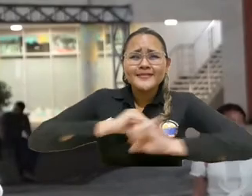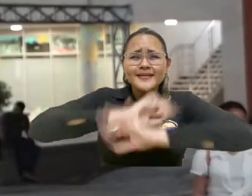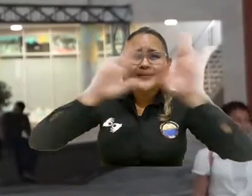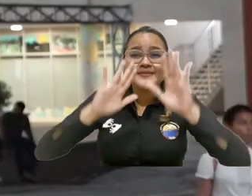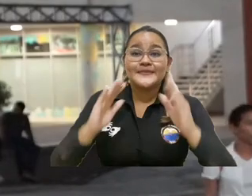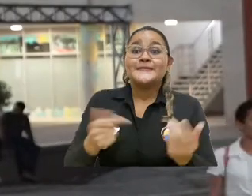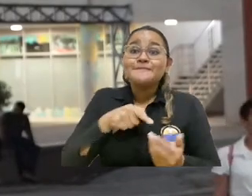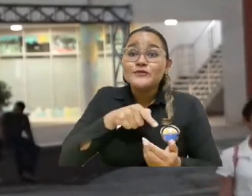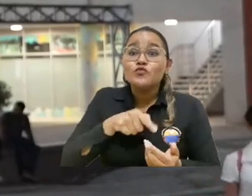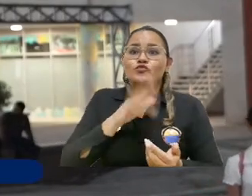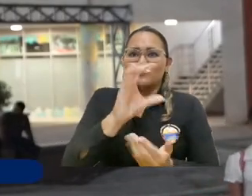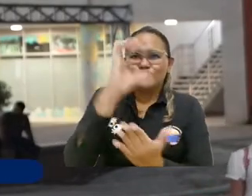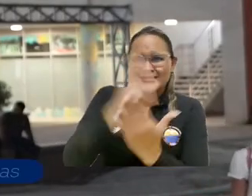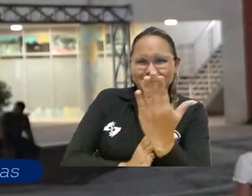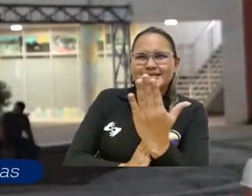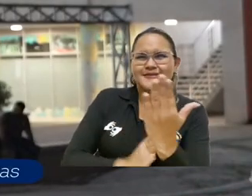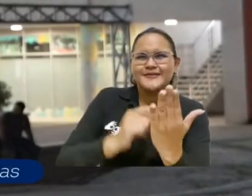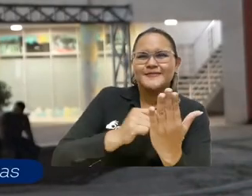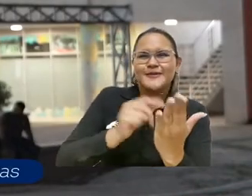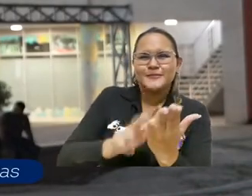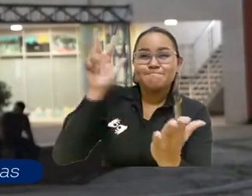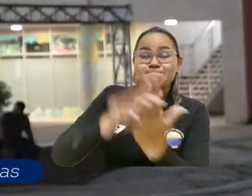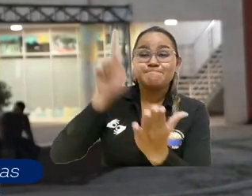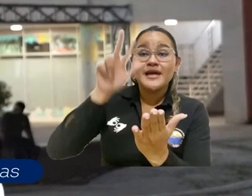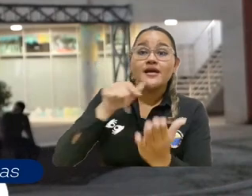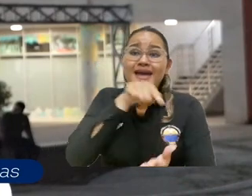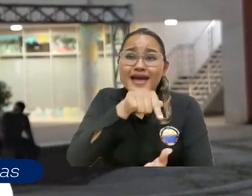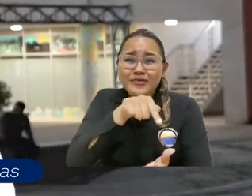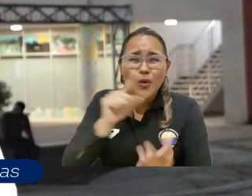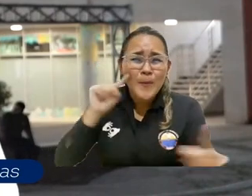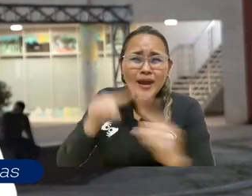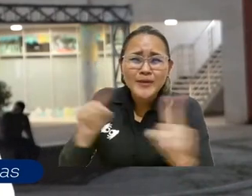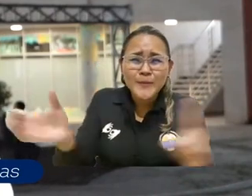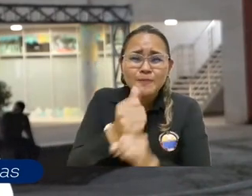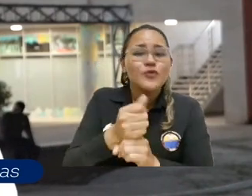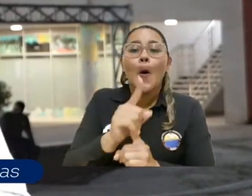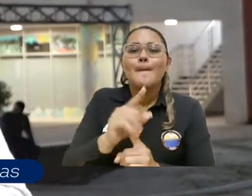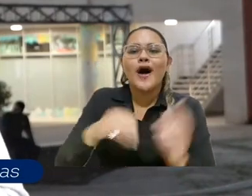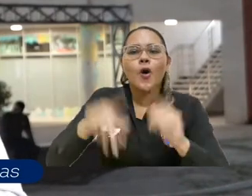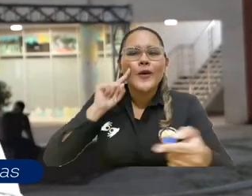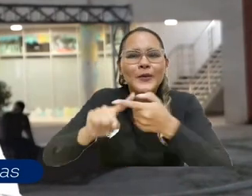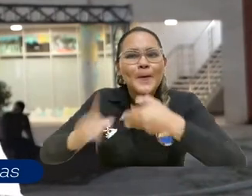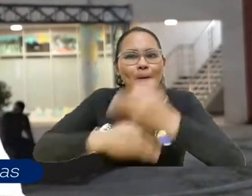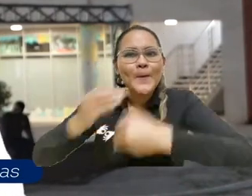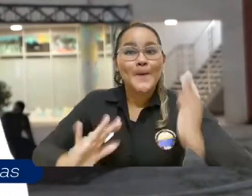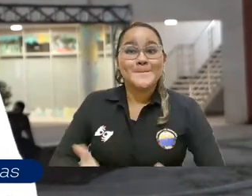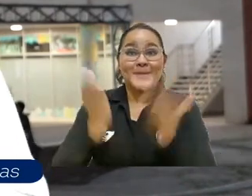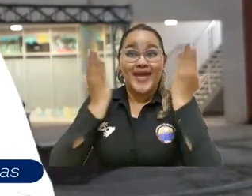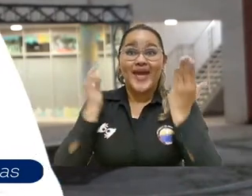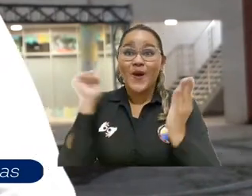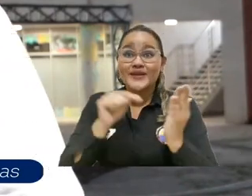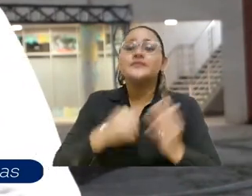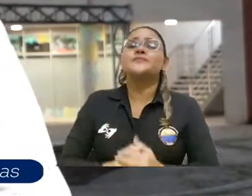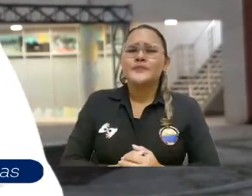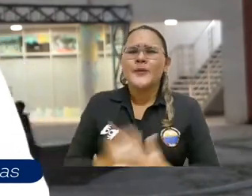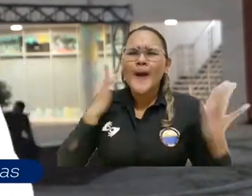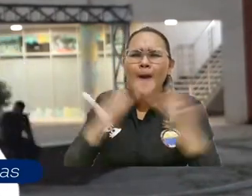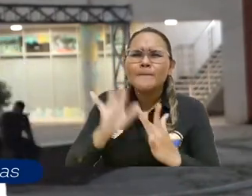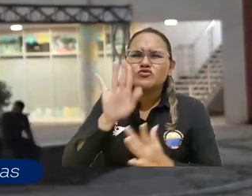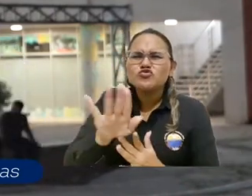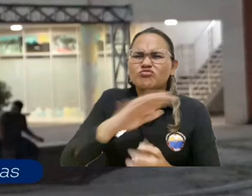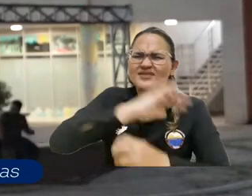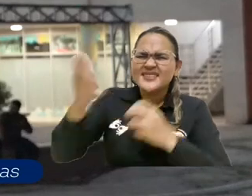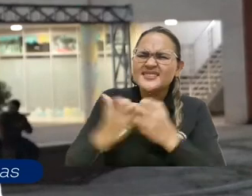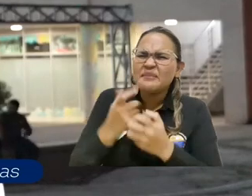Es claro que la acreditación o la certificación no es la meta, sino la mejora de la calidad por medio de estas certificaciones. El sistema ARCUSUR es un